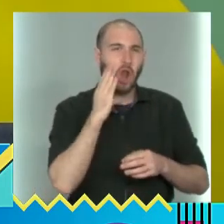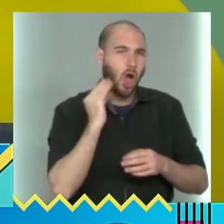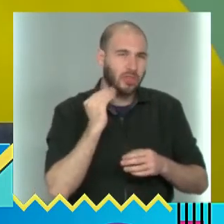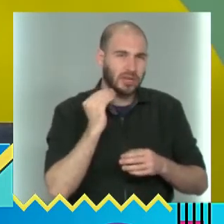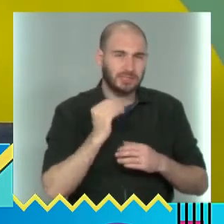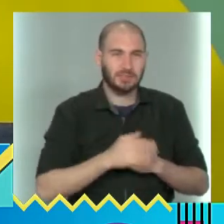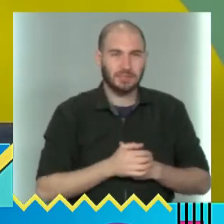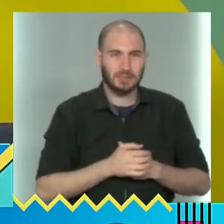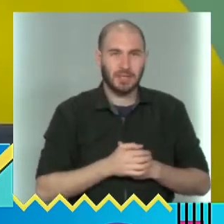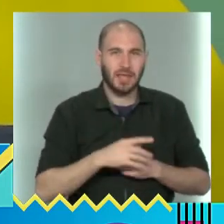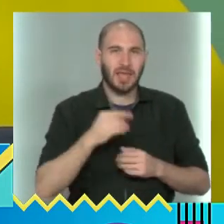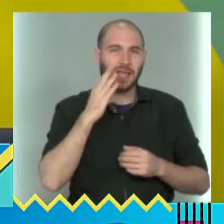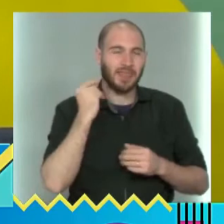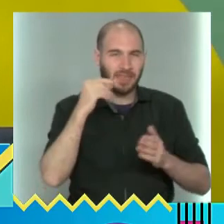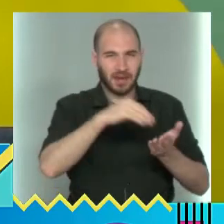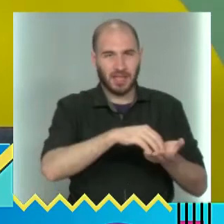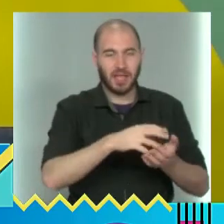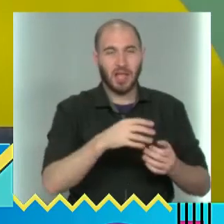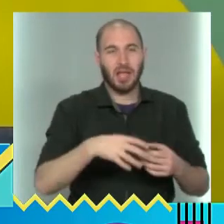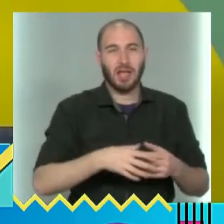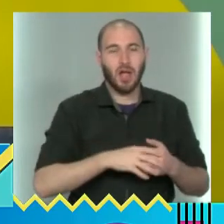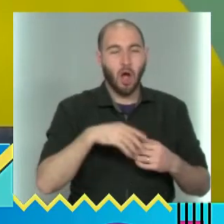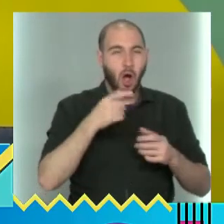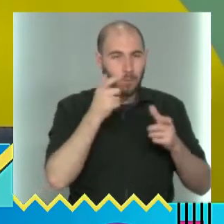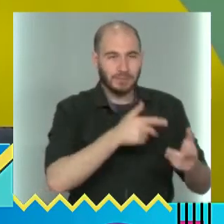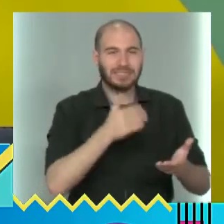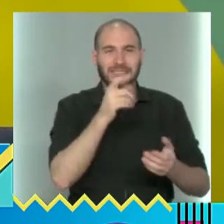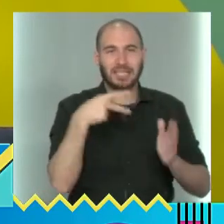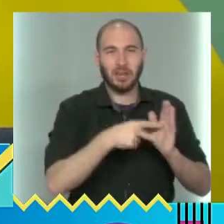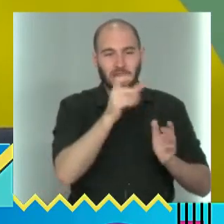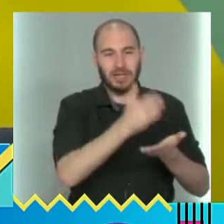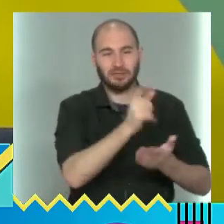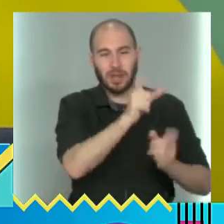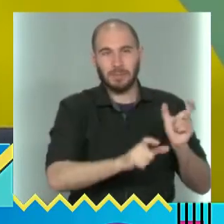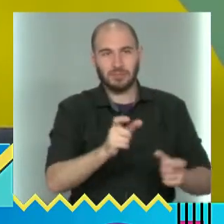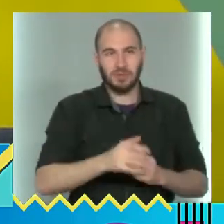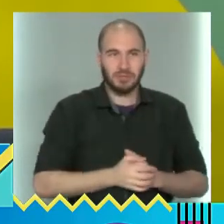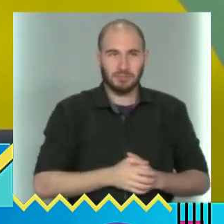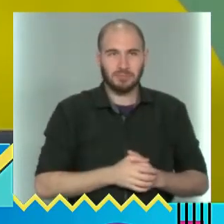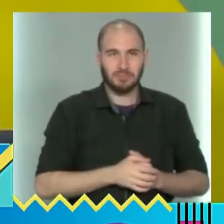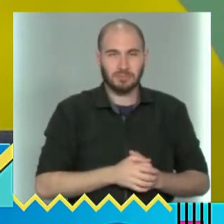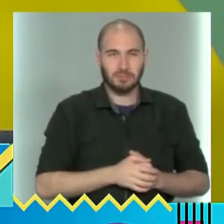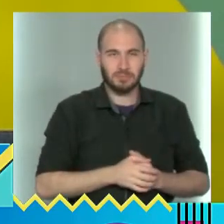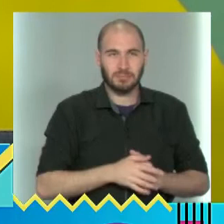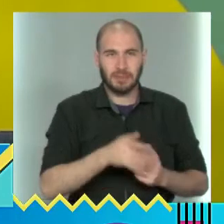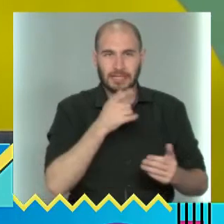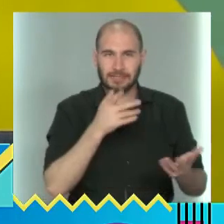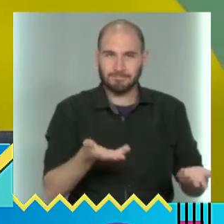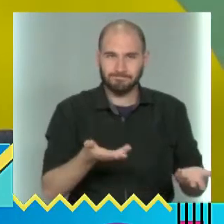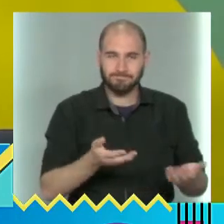palabra Inglaterra. El Observatorio Sirio de Derechos Humanos es el gran,